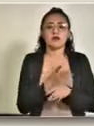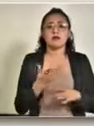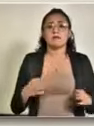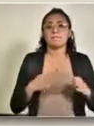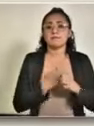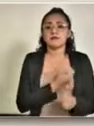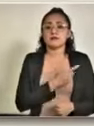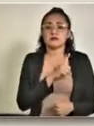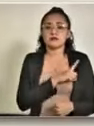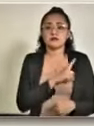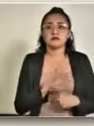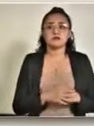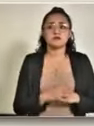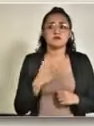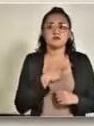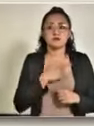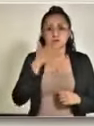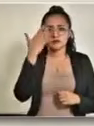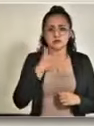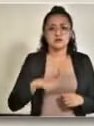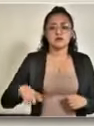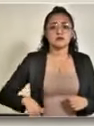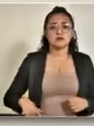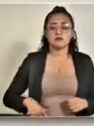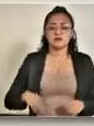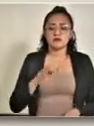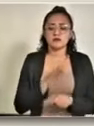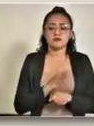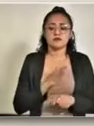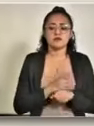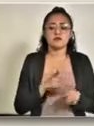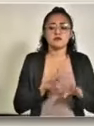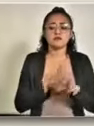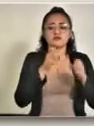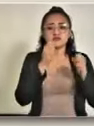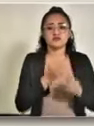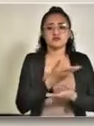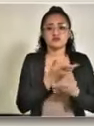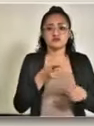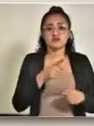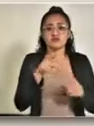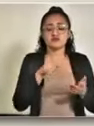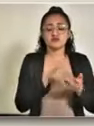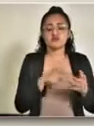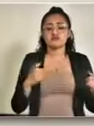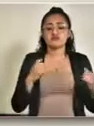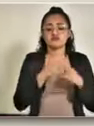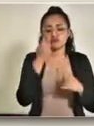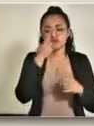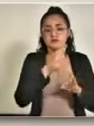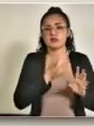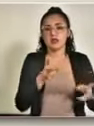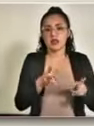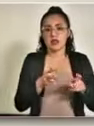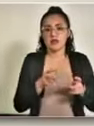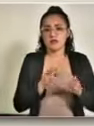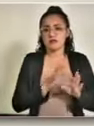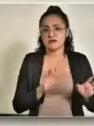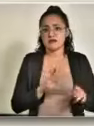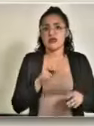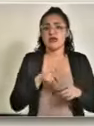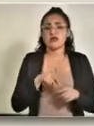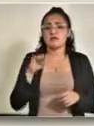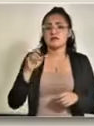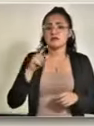contingencia sanitaria. Me gustaría saber, gobernador, si se va a reforzar la seguridad en estas instituciones para evitar esos atracos. En la